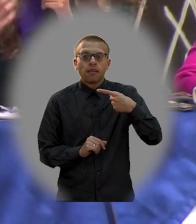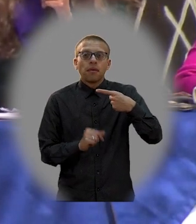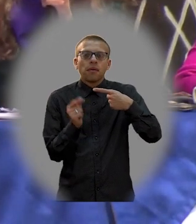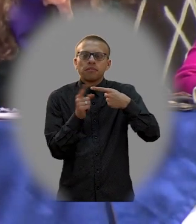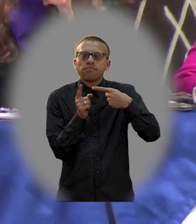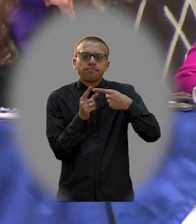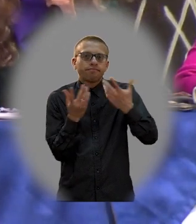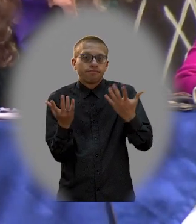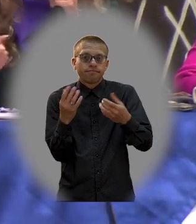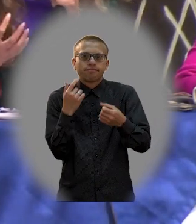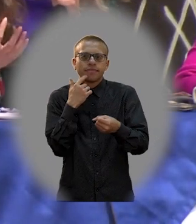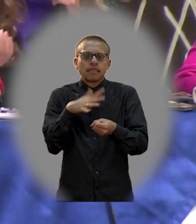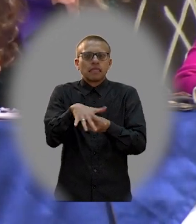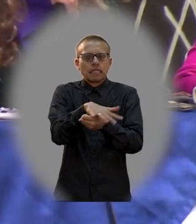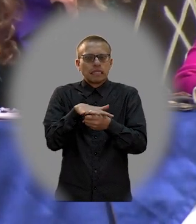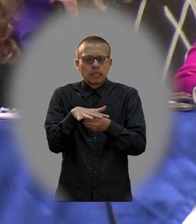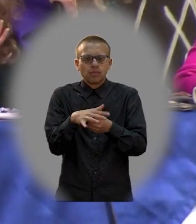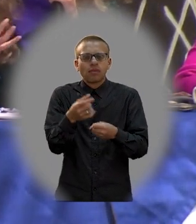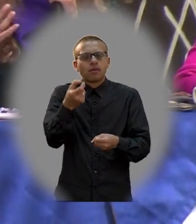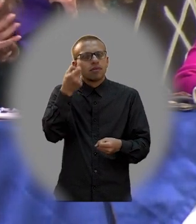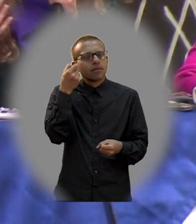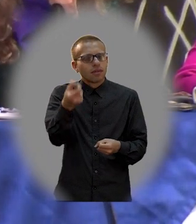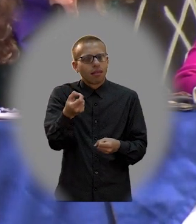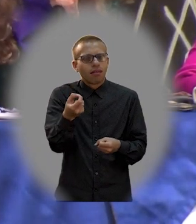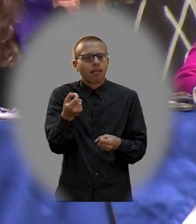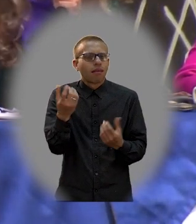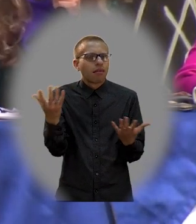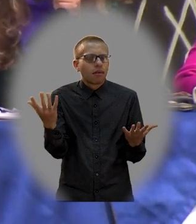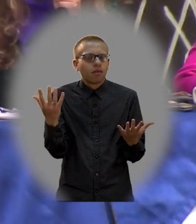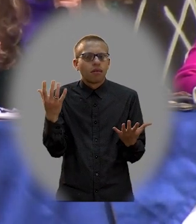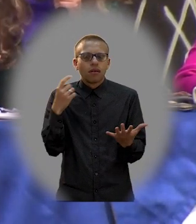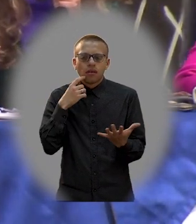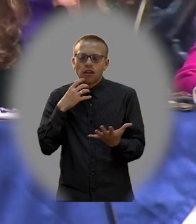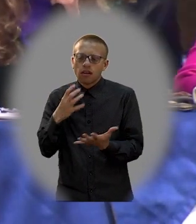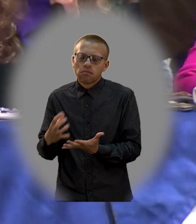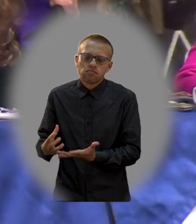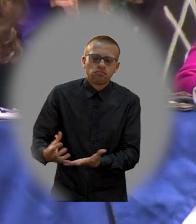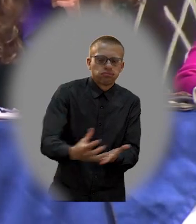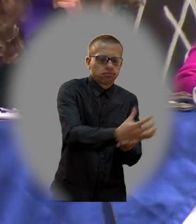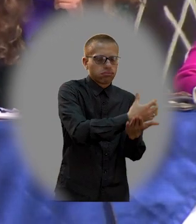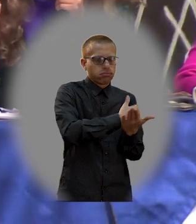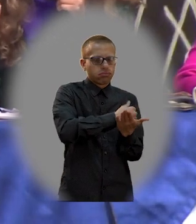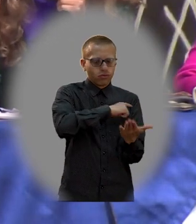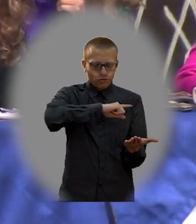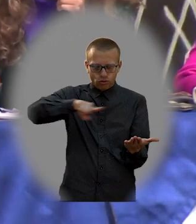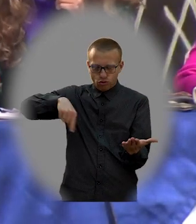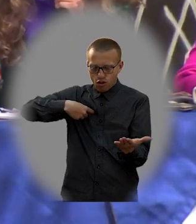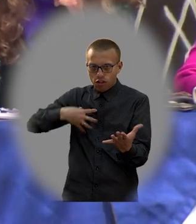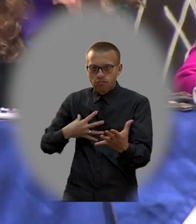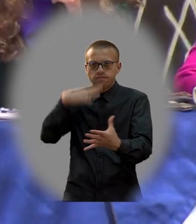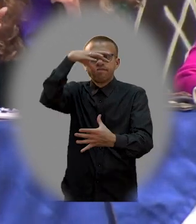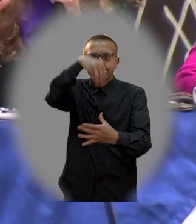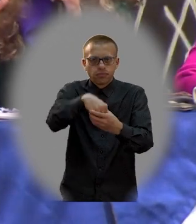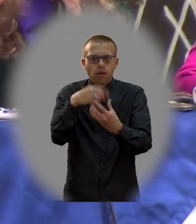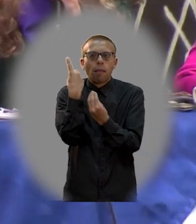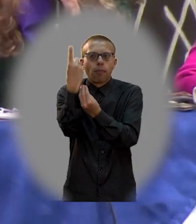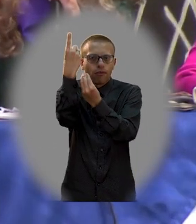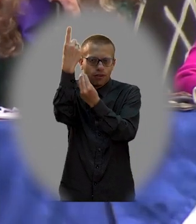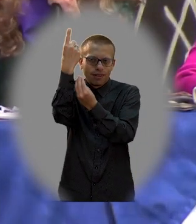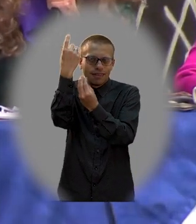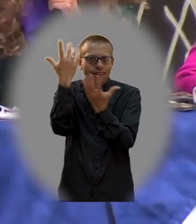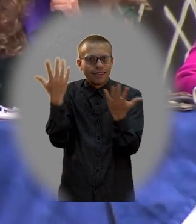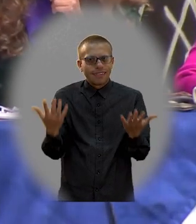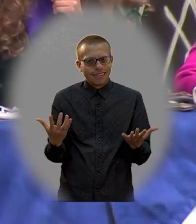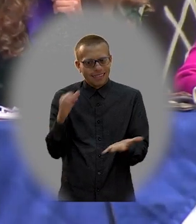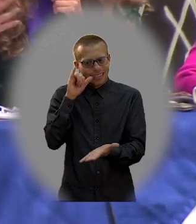es la situación más sensible es precisamente que nos recoja a todas y a todos, ¿sí? Y debemos iniciar desde ahí, cómo hacer